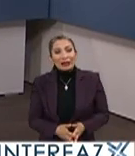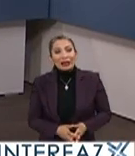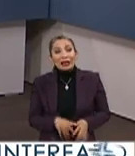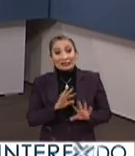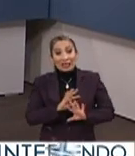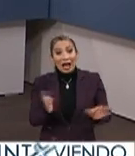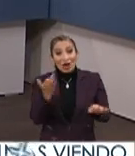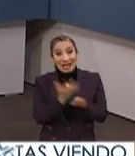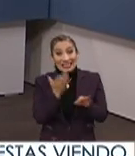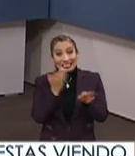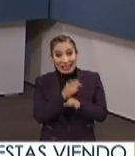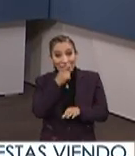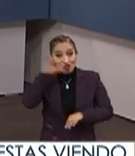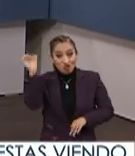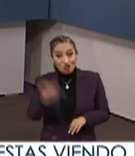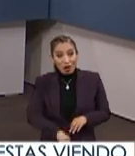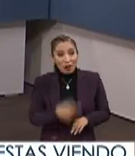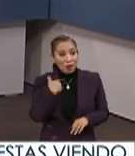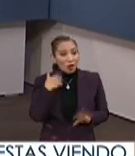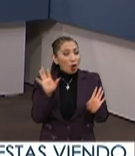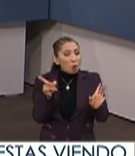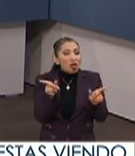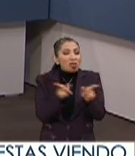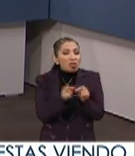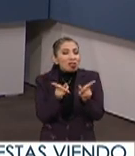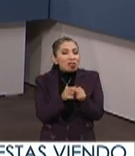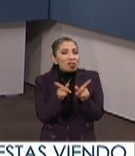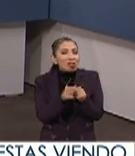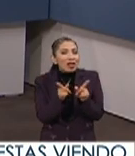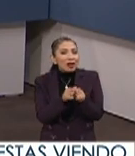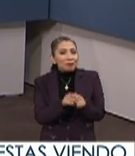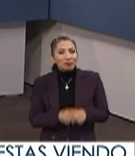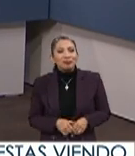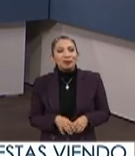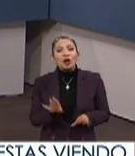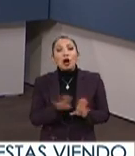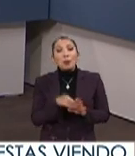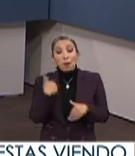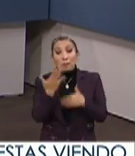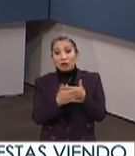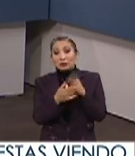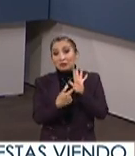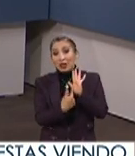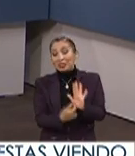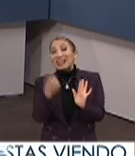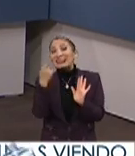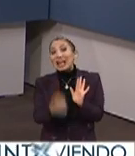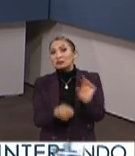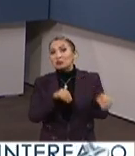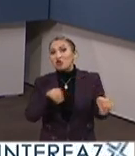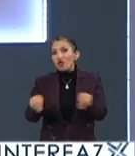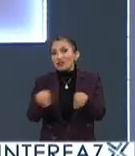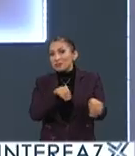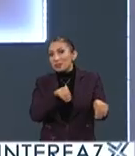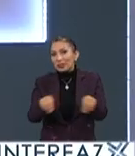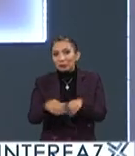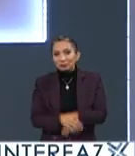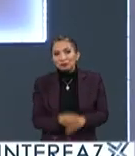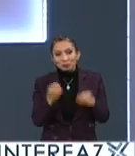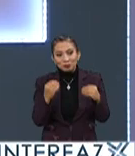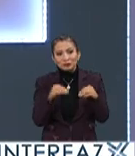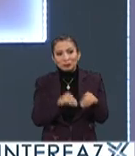desde ahorita ya se los digo. Bueno, un teaser. Digamos que la siguiente presentación va a tener mucho movimiento. Mucho